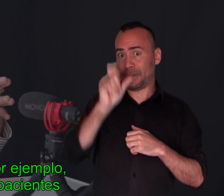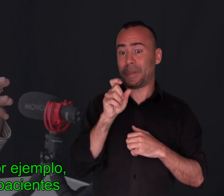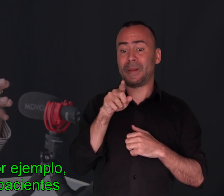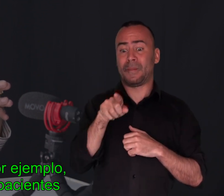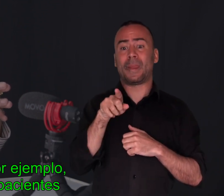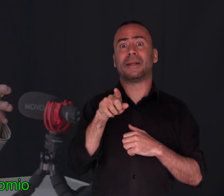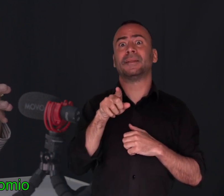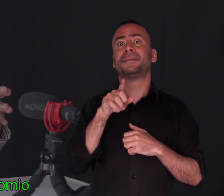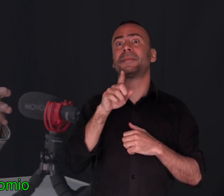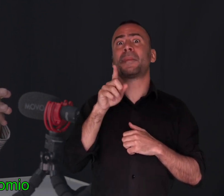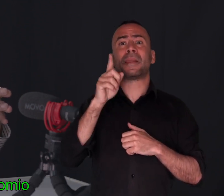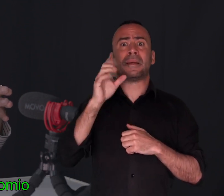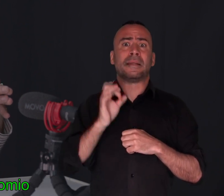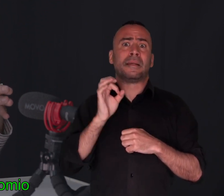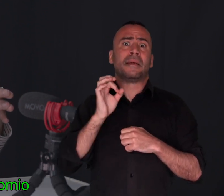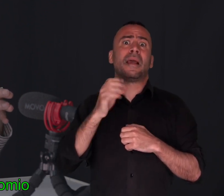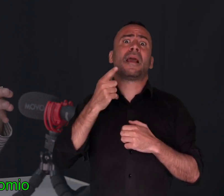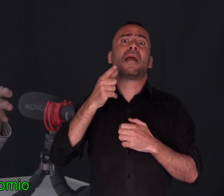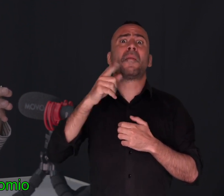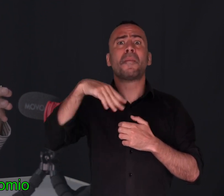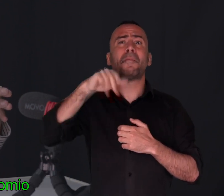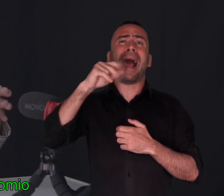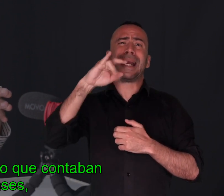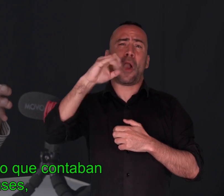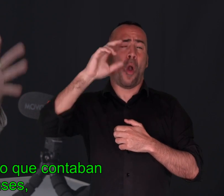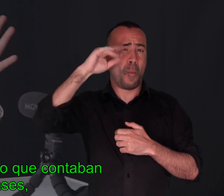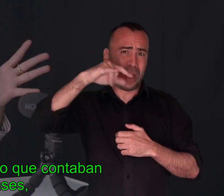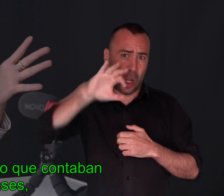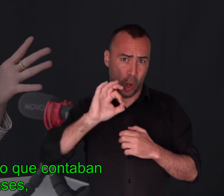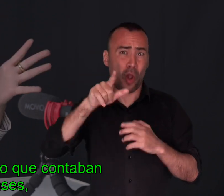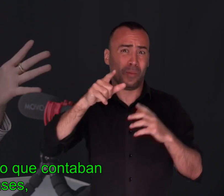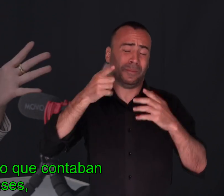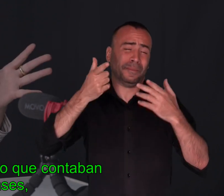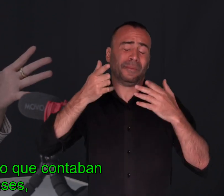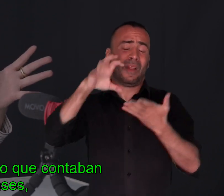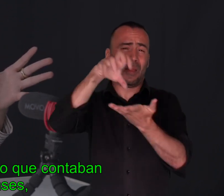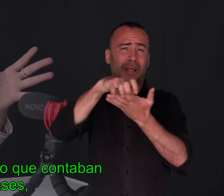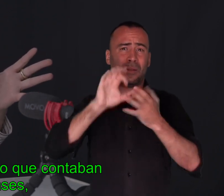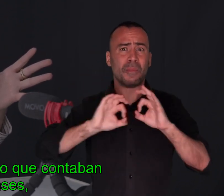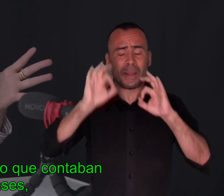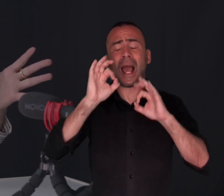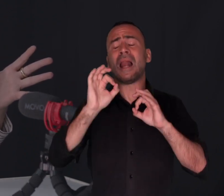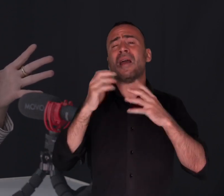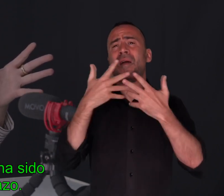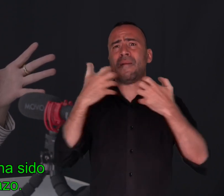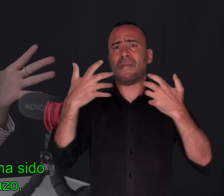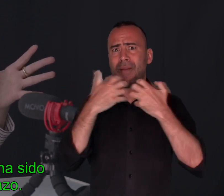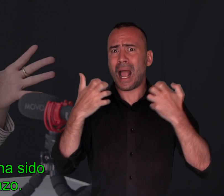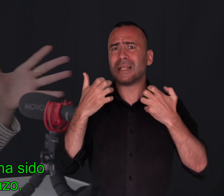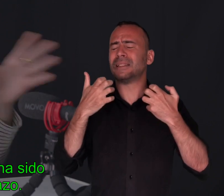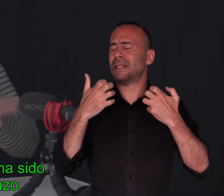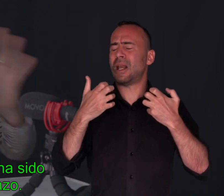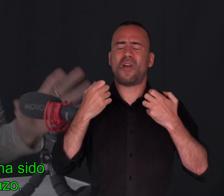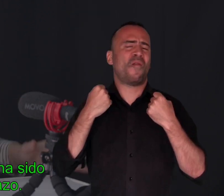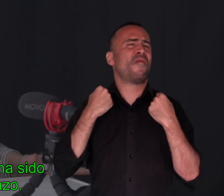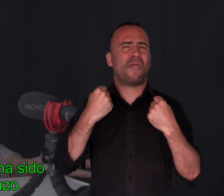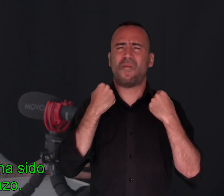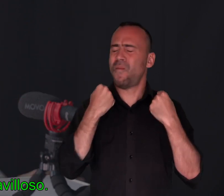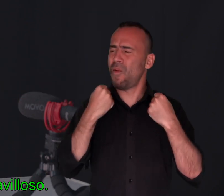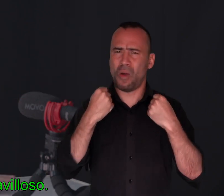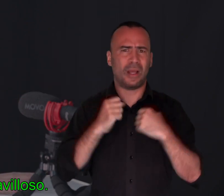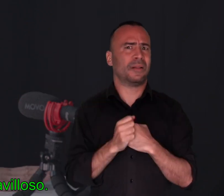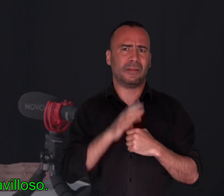pacientes que del de del manicomio era tan bestia todo lo que contaban en tres frases que bueno que Sid un